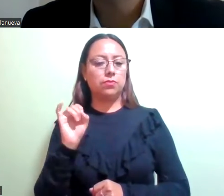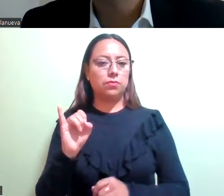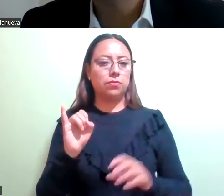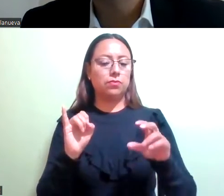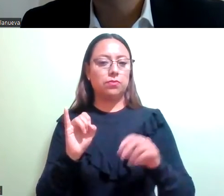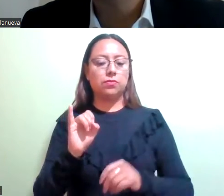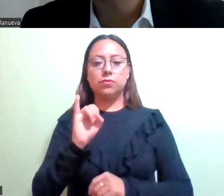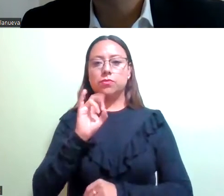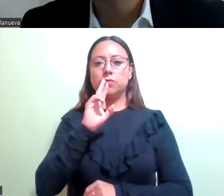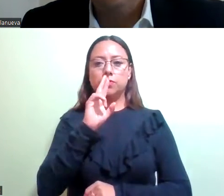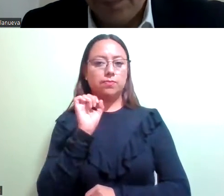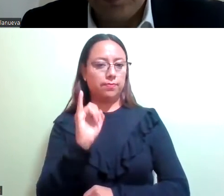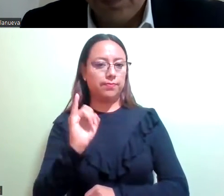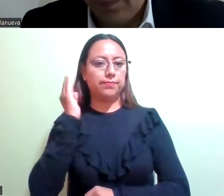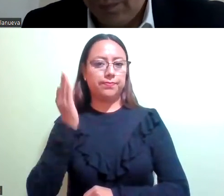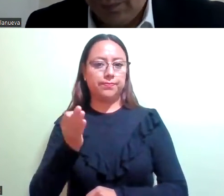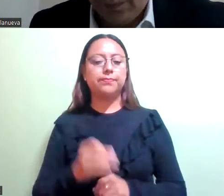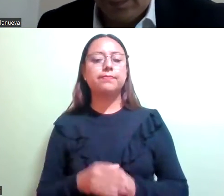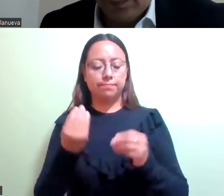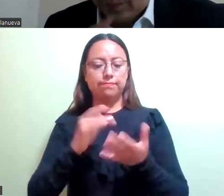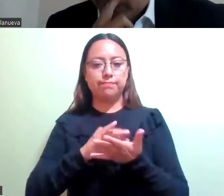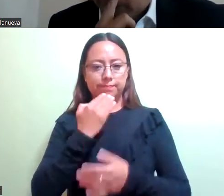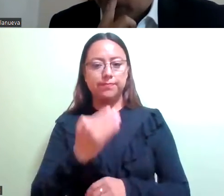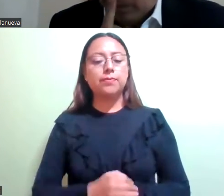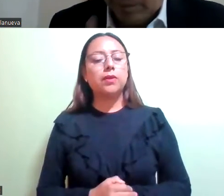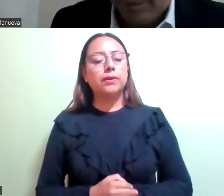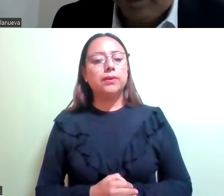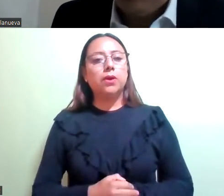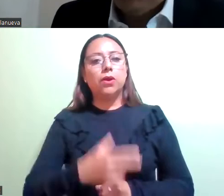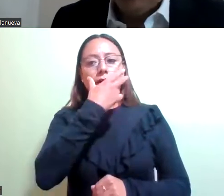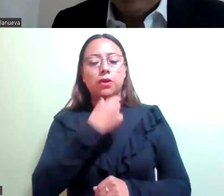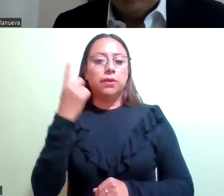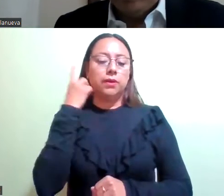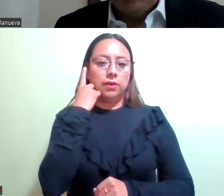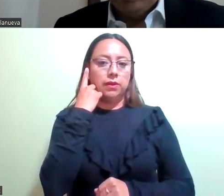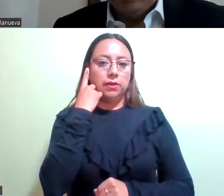en pro. Muy bien. Diputado presidente,